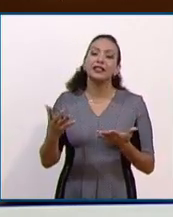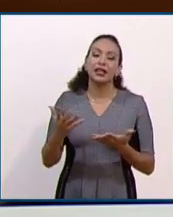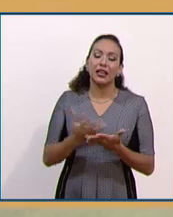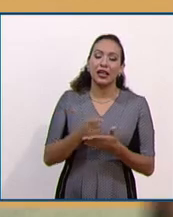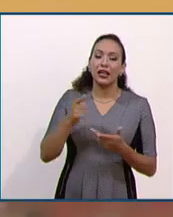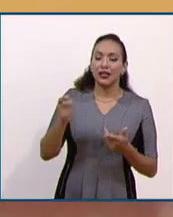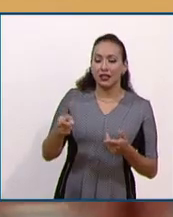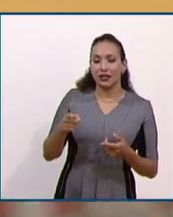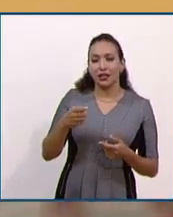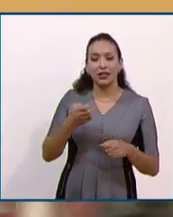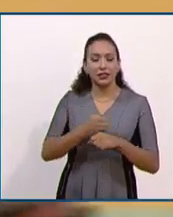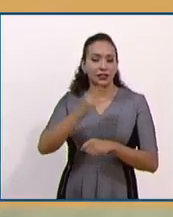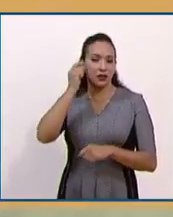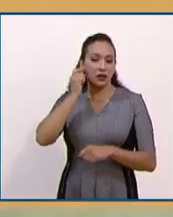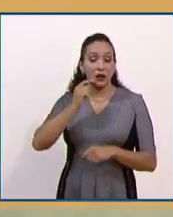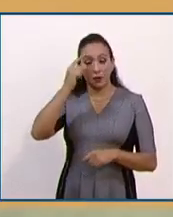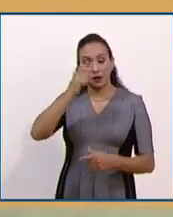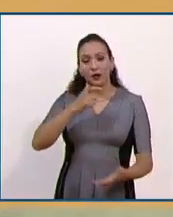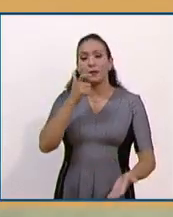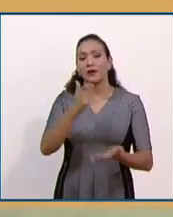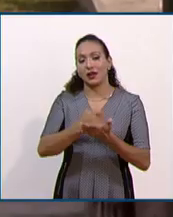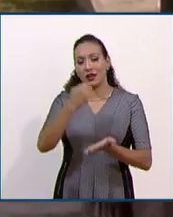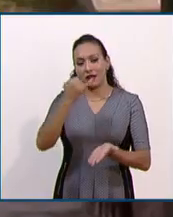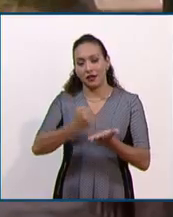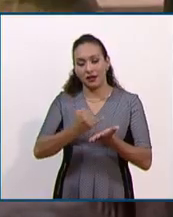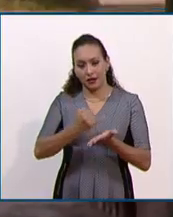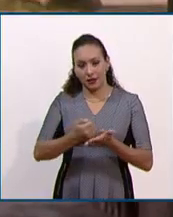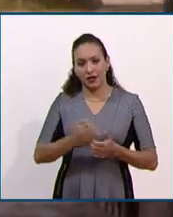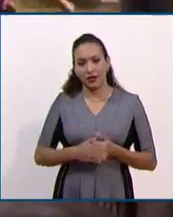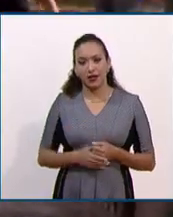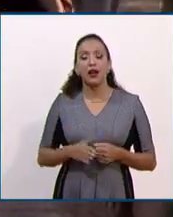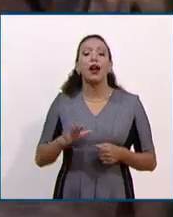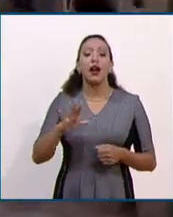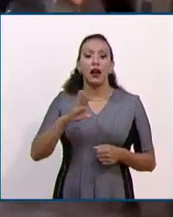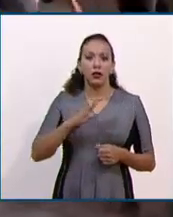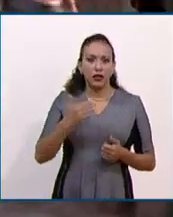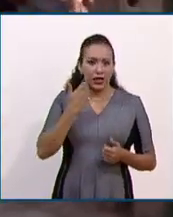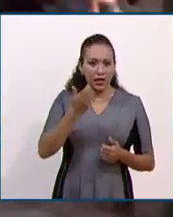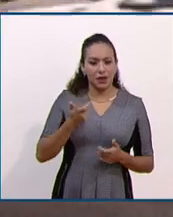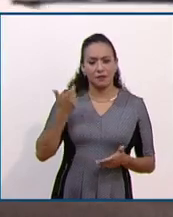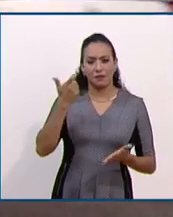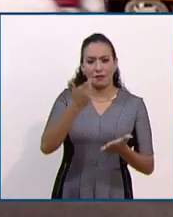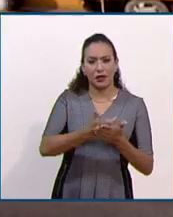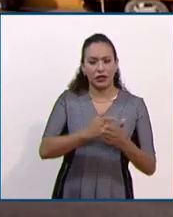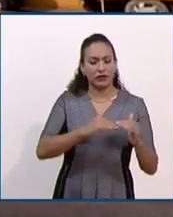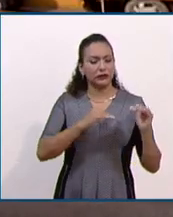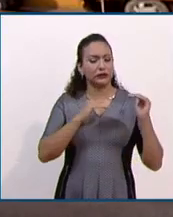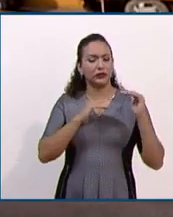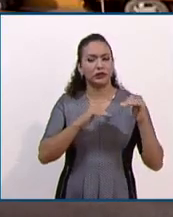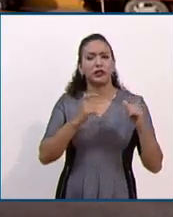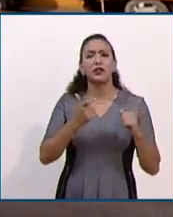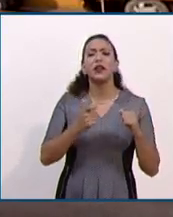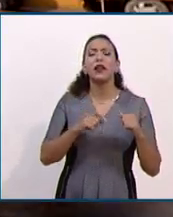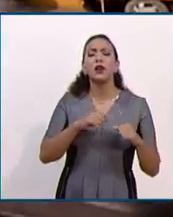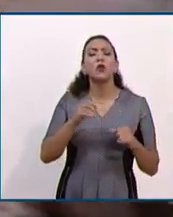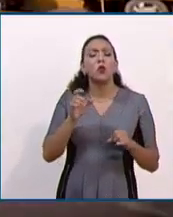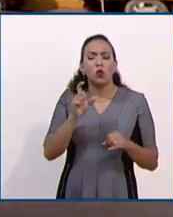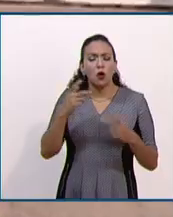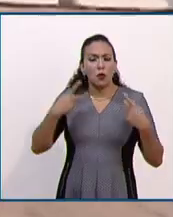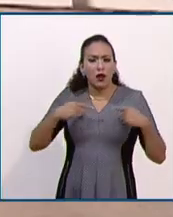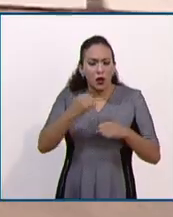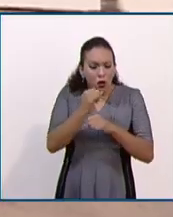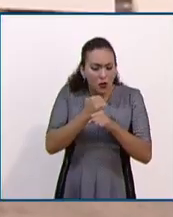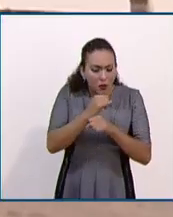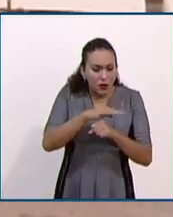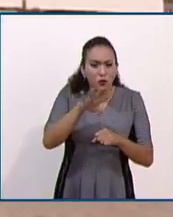Guerrero para el ejercicio fiscal de este año, que establecían el cobro de tarifas que resultaban desproporcionadas por la búsqueda de información